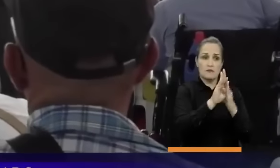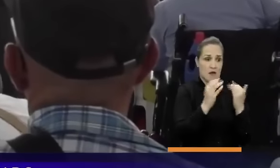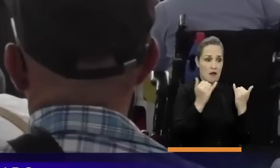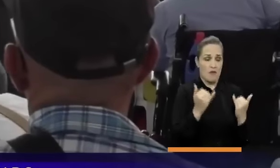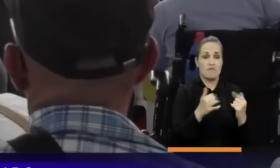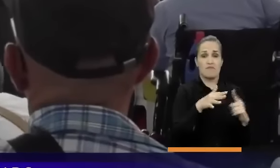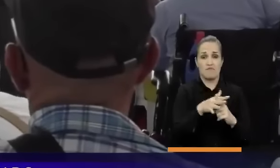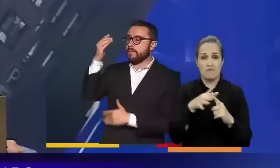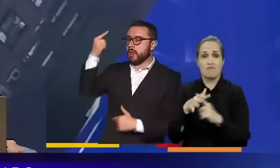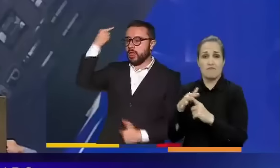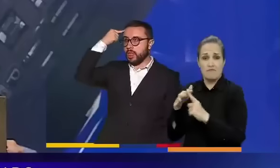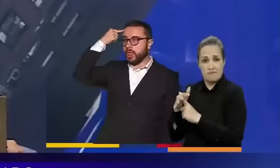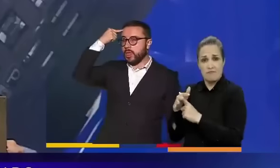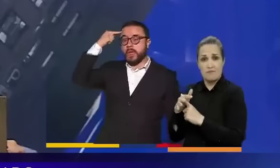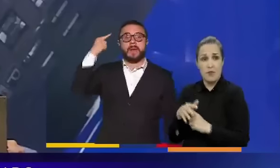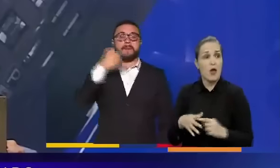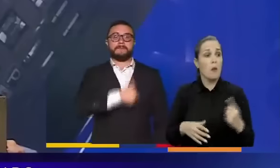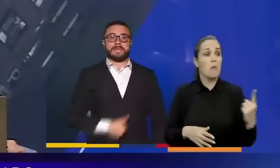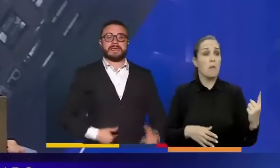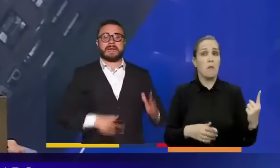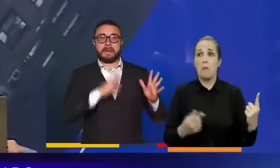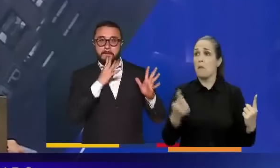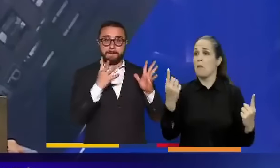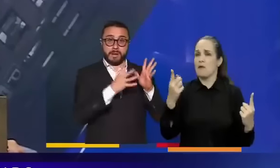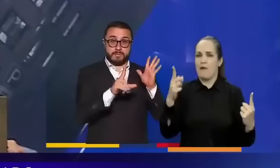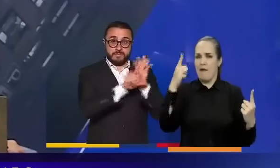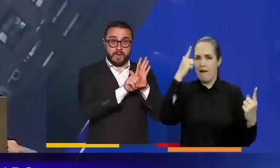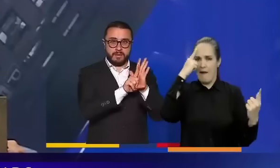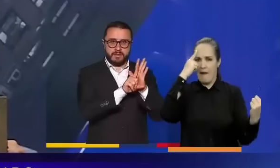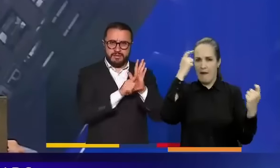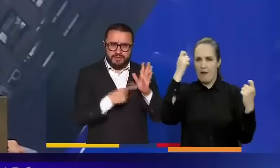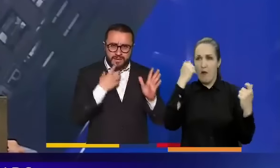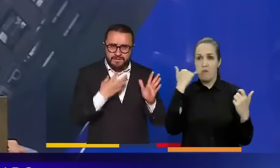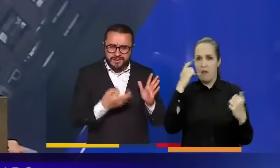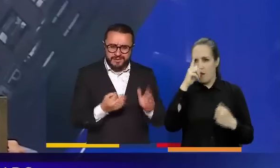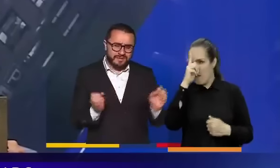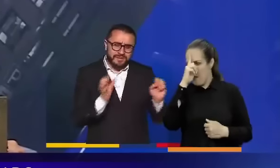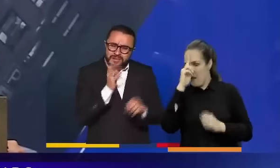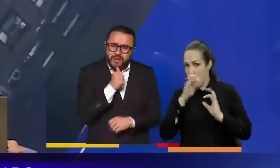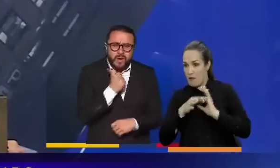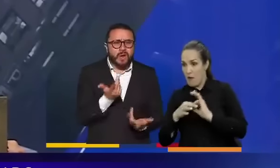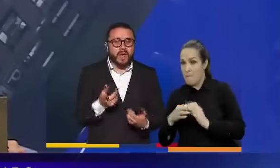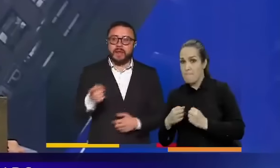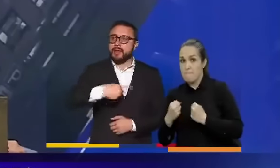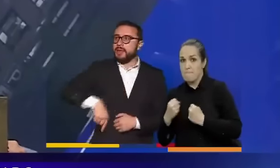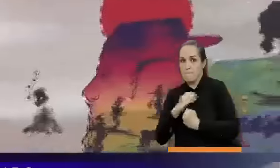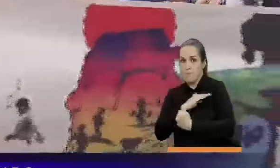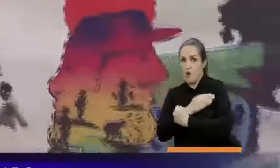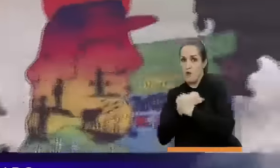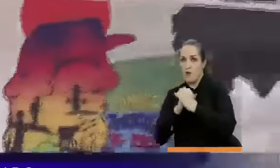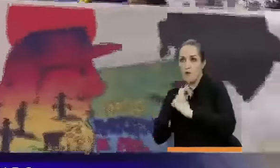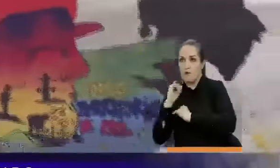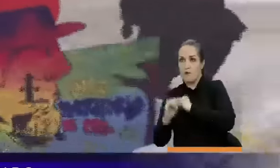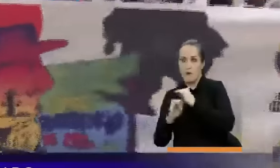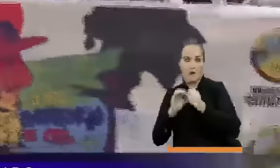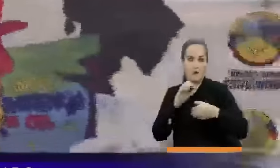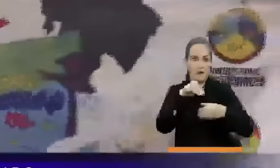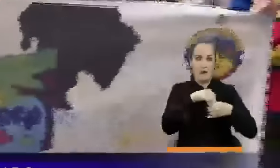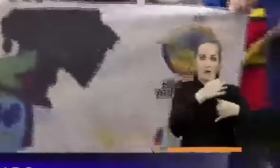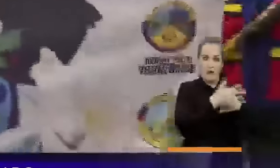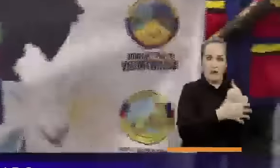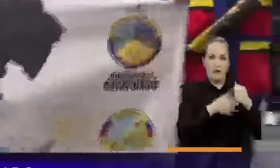eventos son hechos aislados ya que se trata de una estrategia coordinada impulsada tanto por poderes externos como internos para